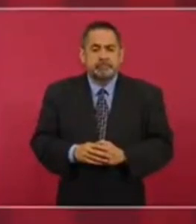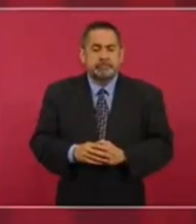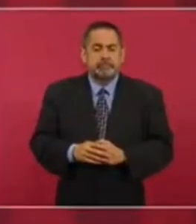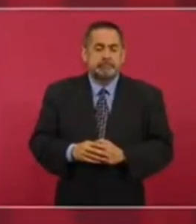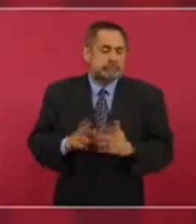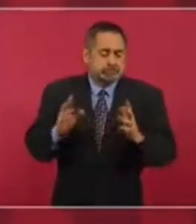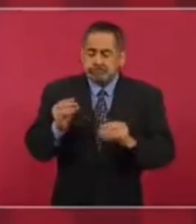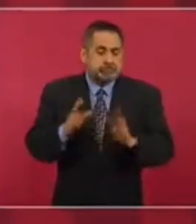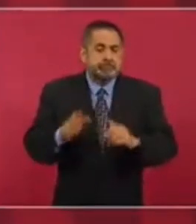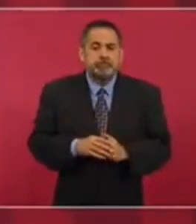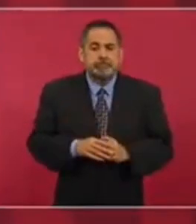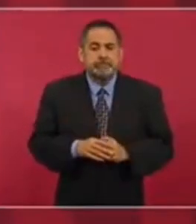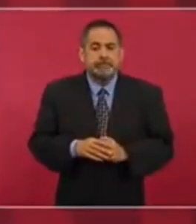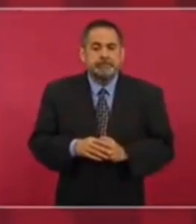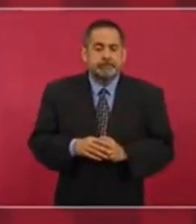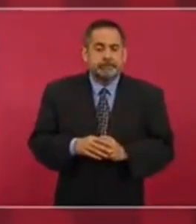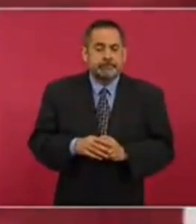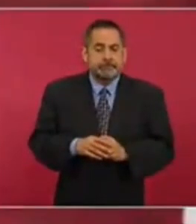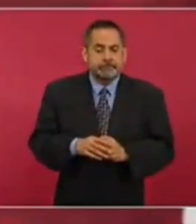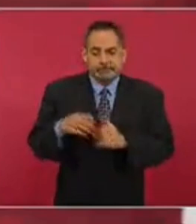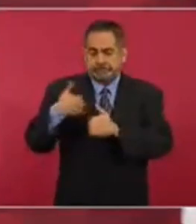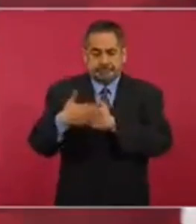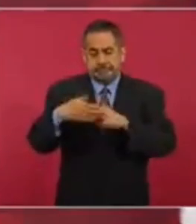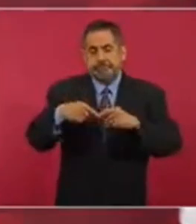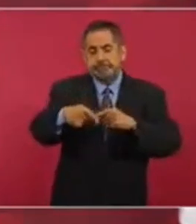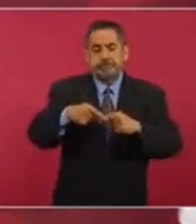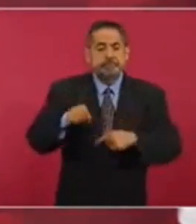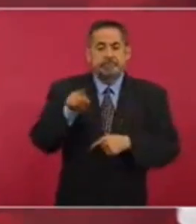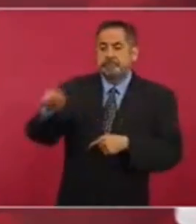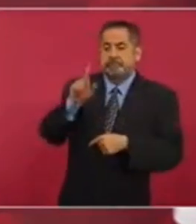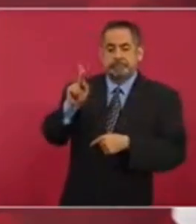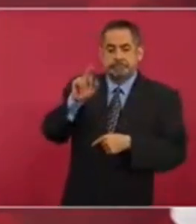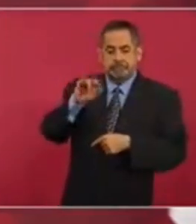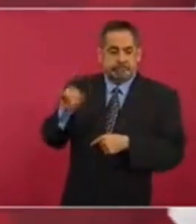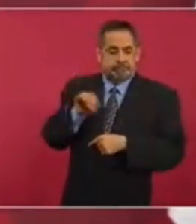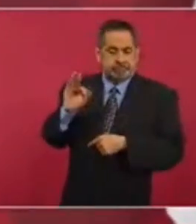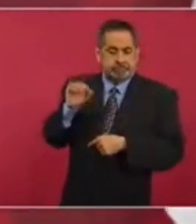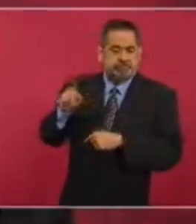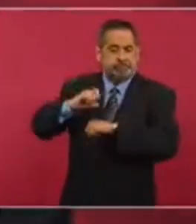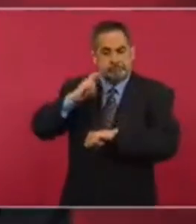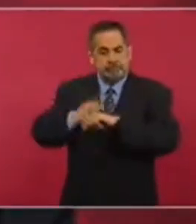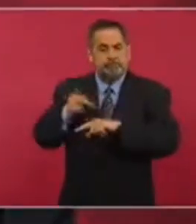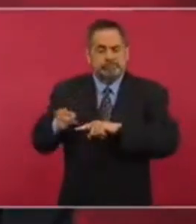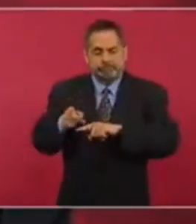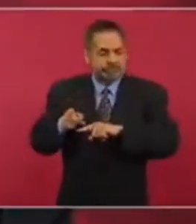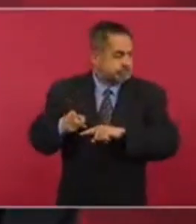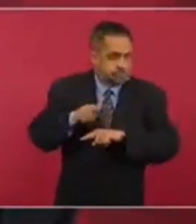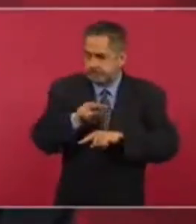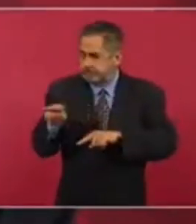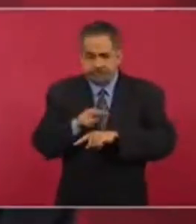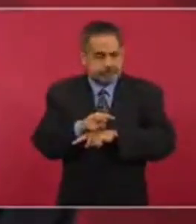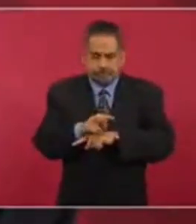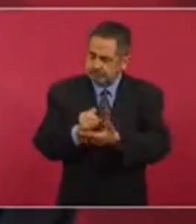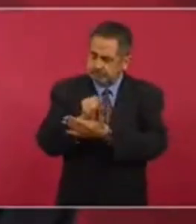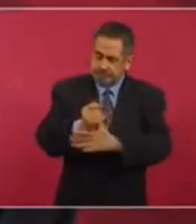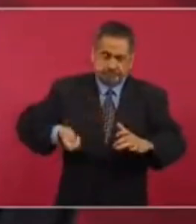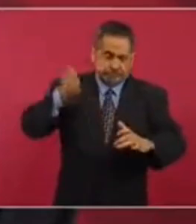De todas formas, va a ser en el Poder Judicial donde se va a resolver.